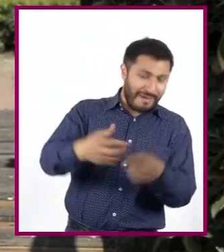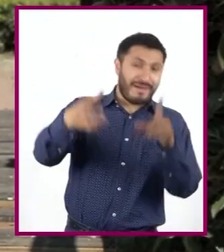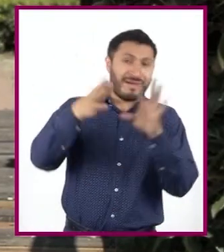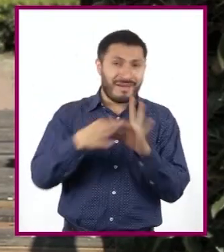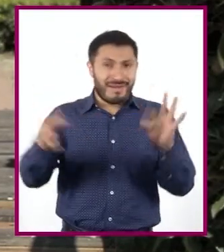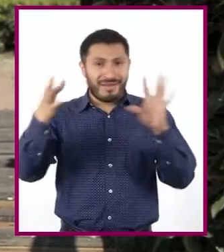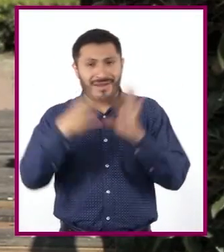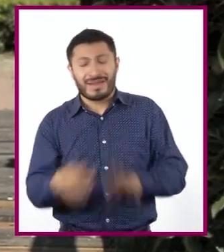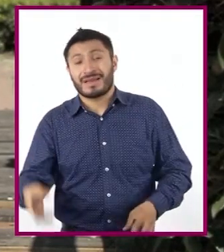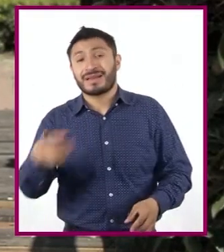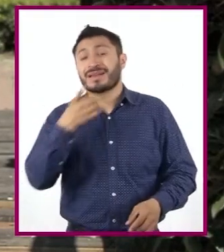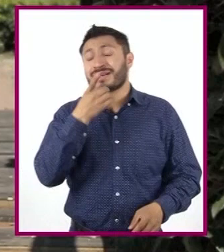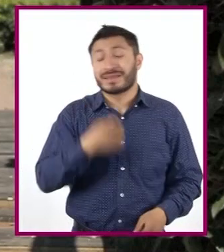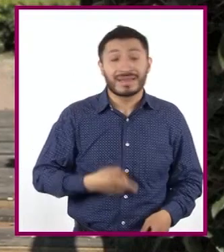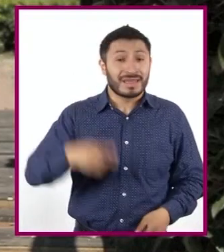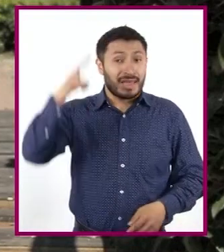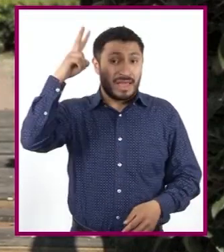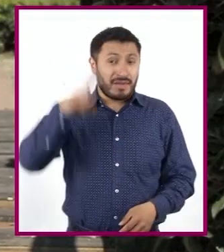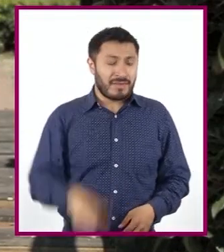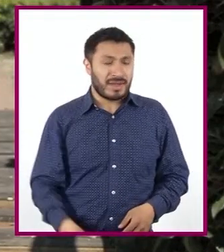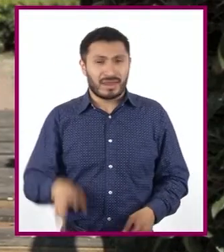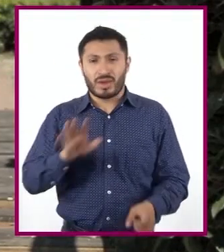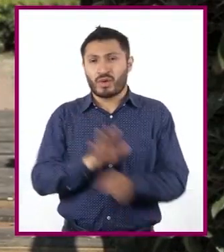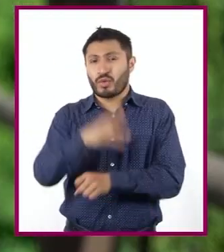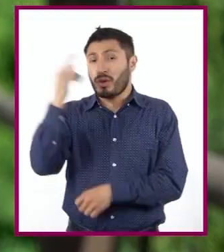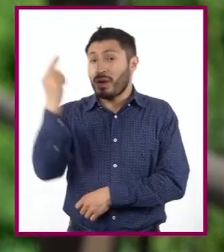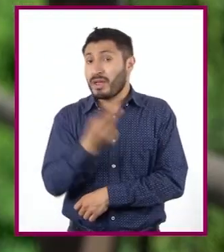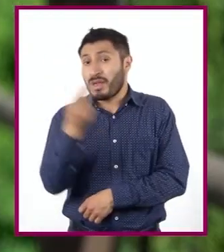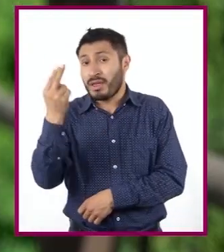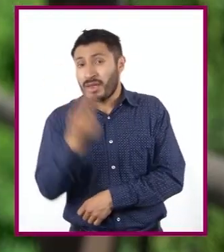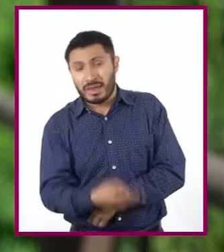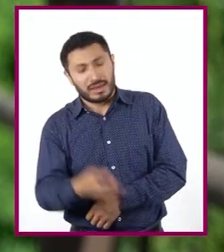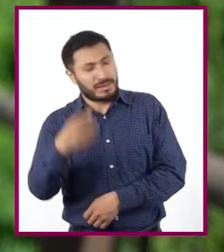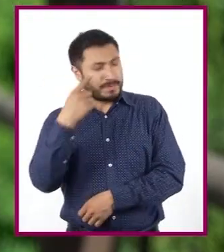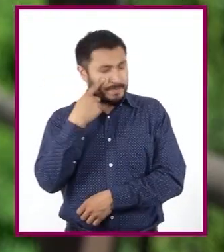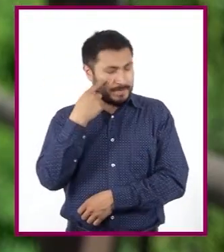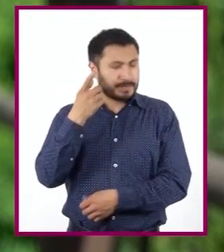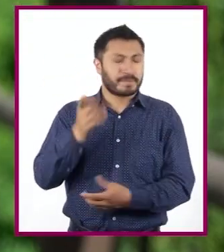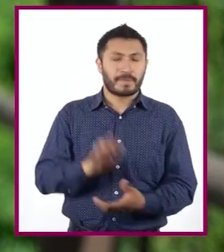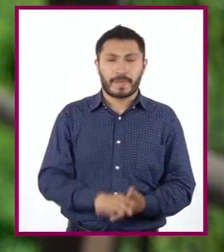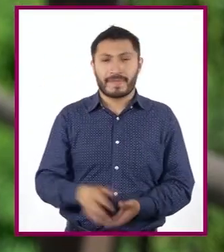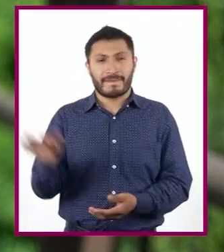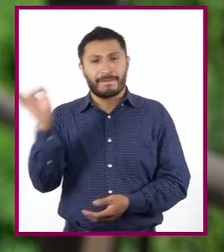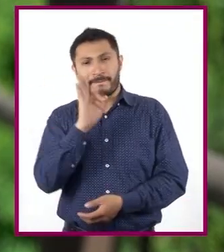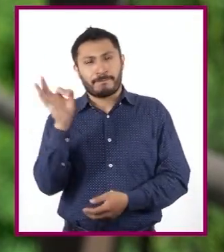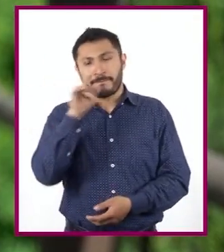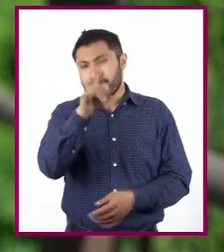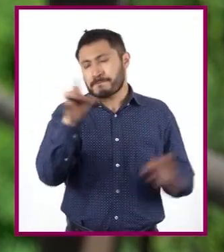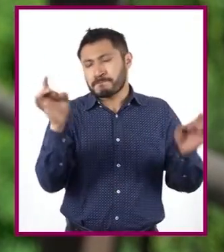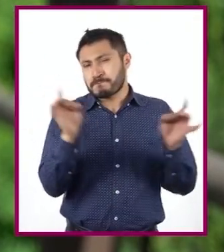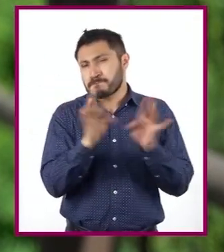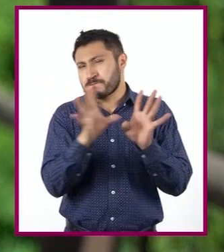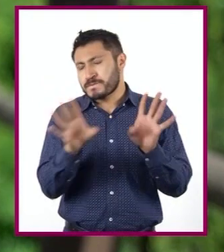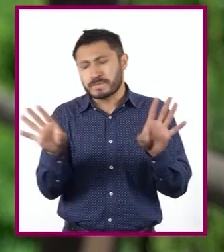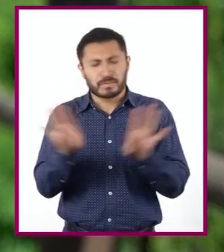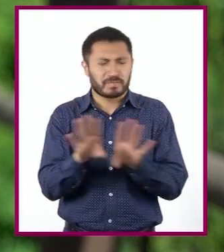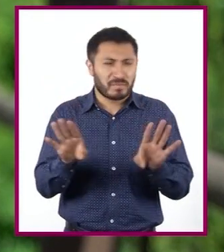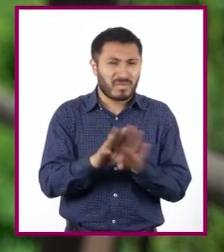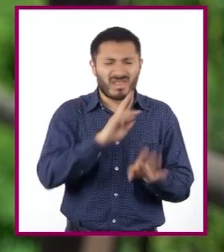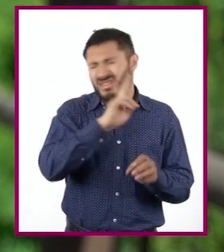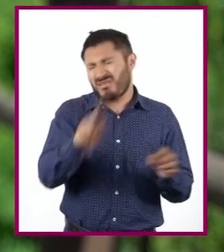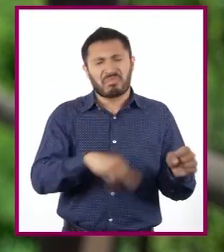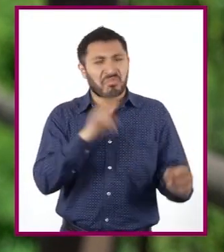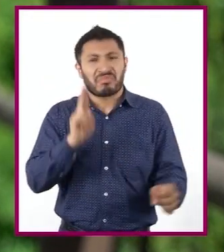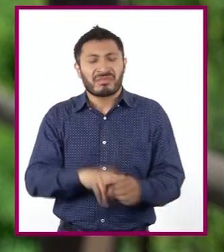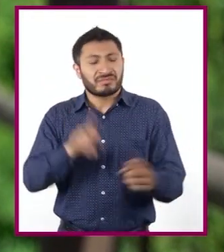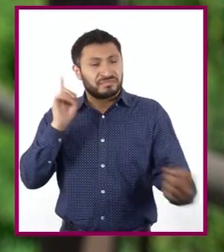la jalas y la traes a la memoria RAM y la puedes procesar en la pantalla. El mismo proceso que ocurre, o muy similar